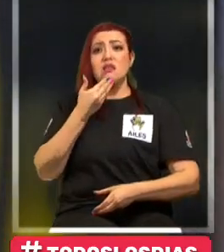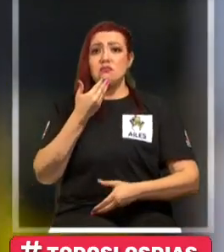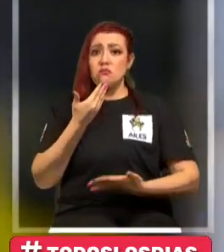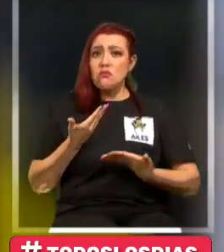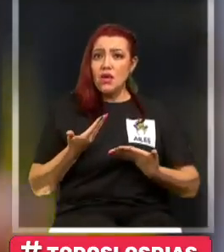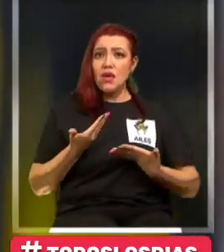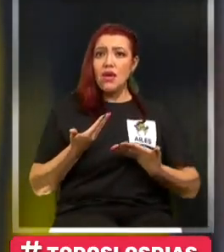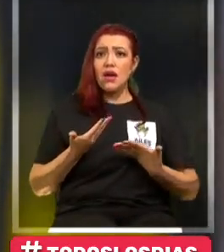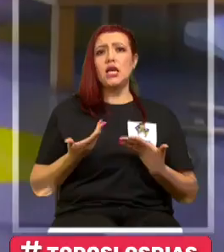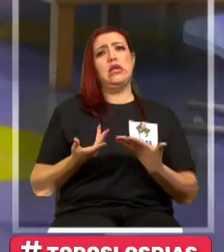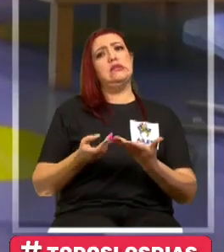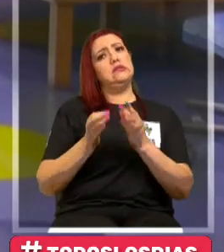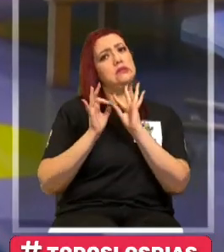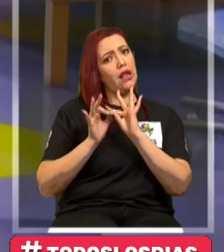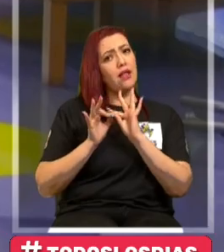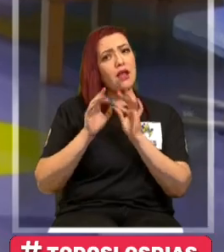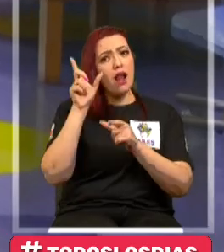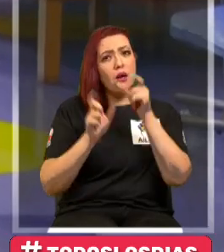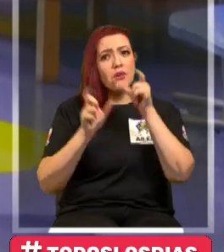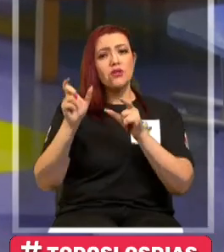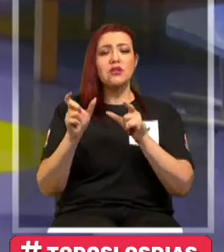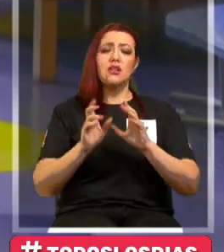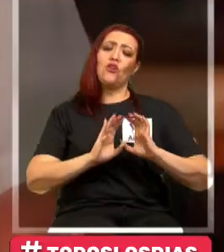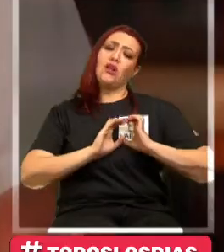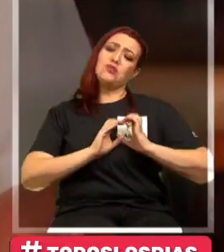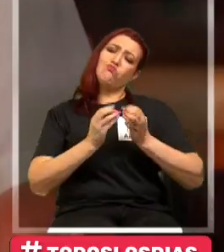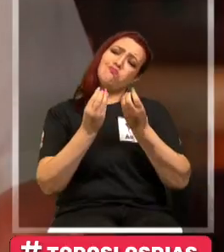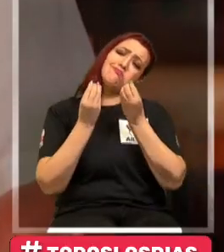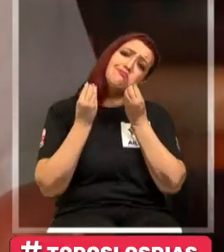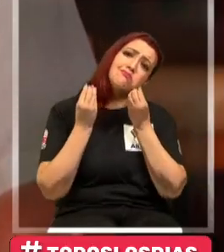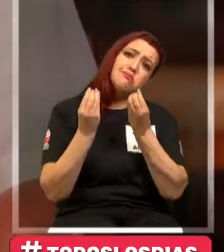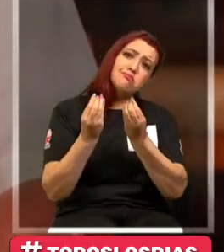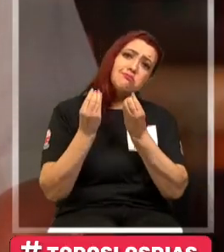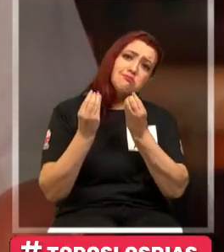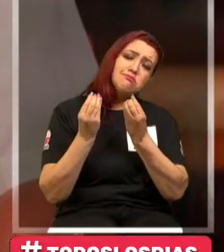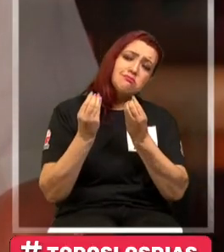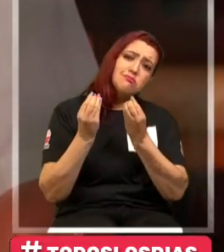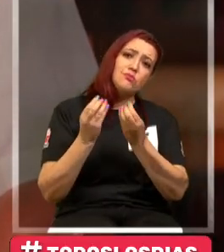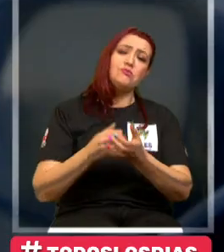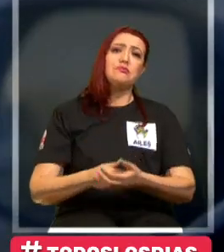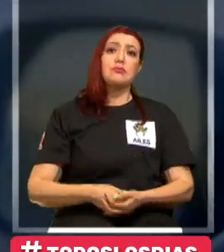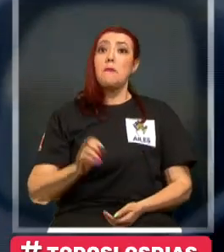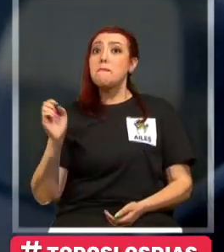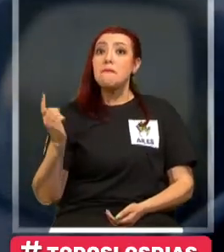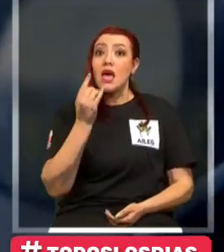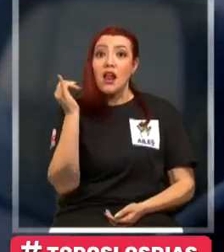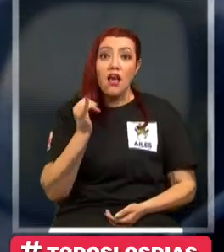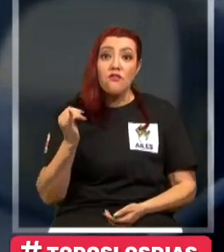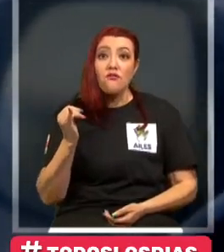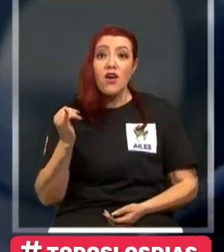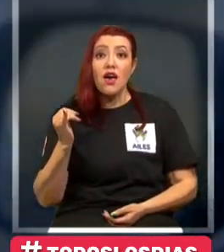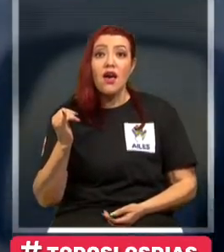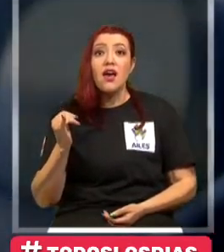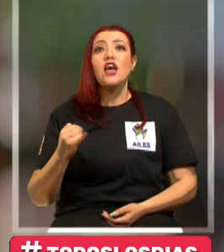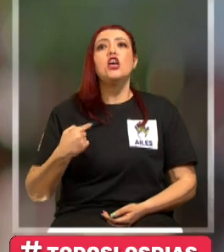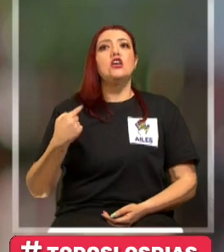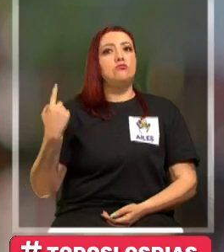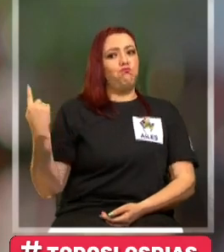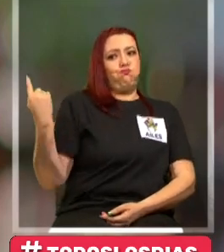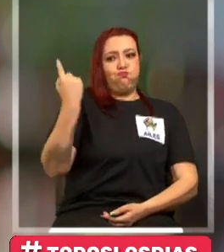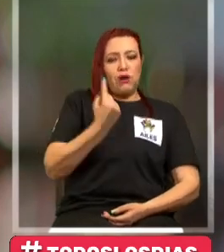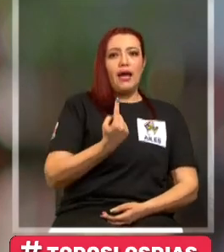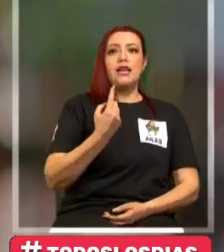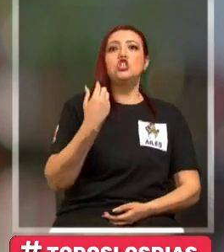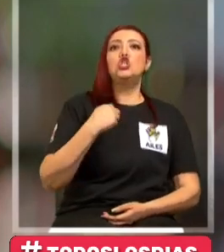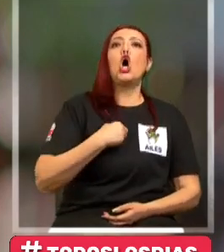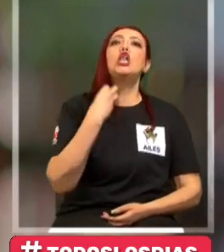y eso es gracias a todas las personas de buen corazón. La primera vez que llegó David, me pegué 32 viajes a Santiago. Y salía a las